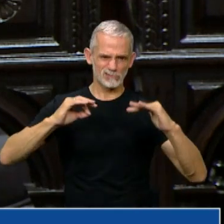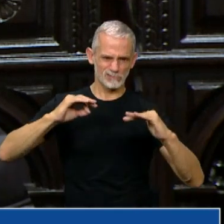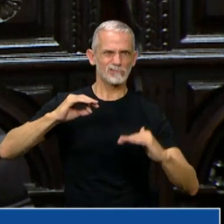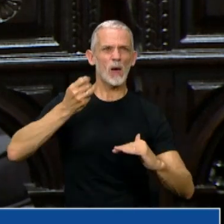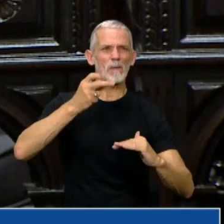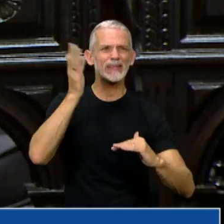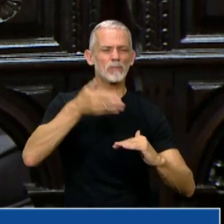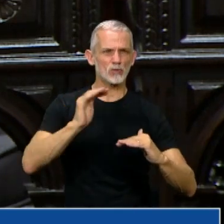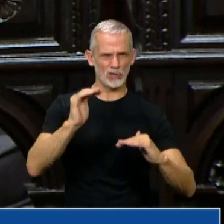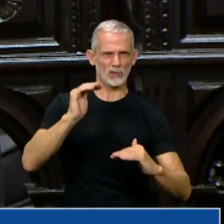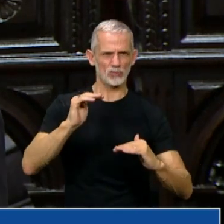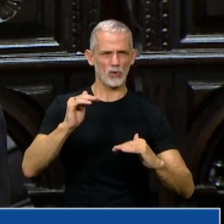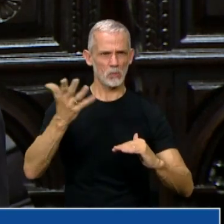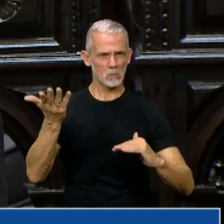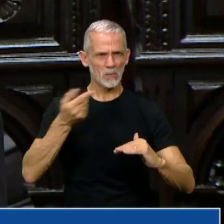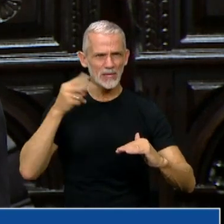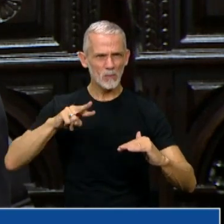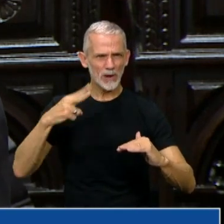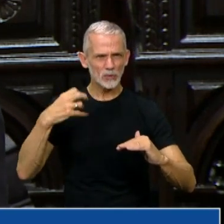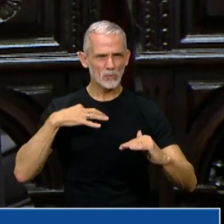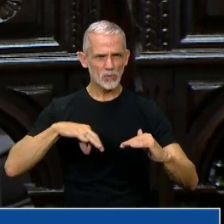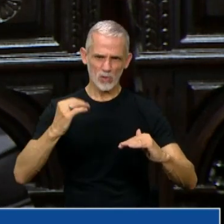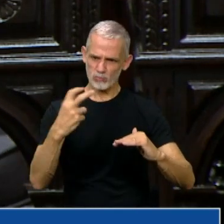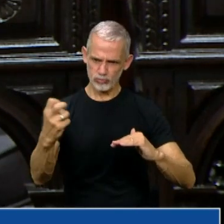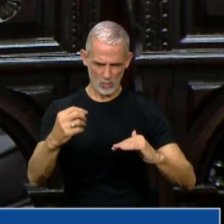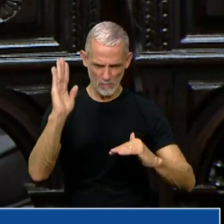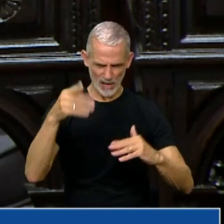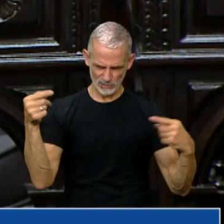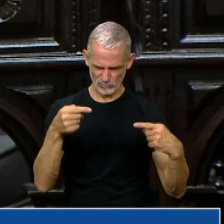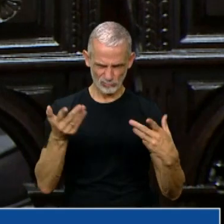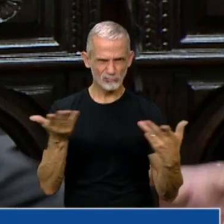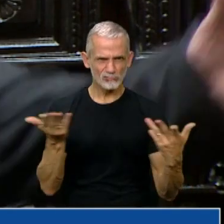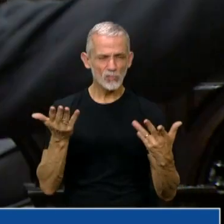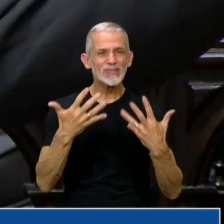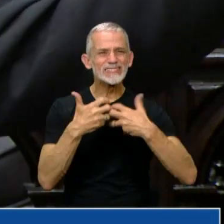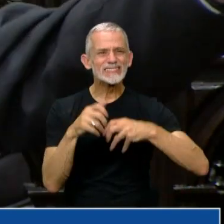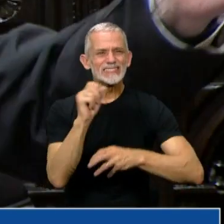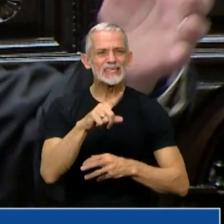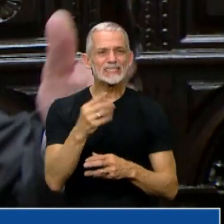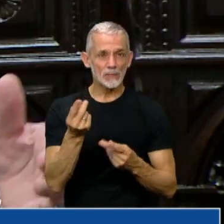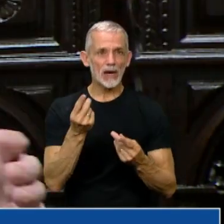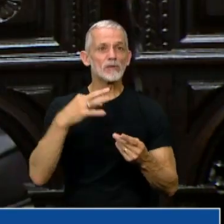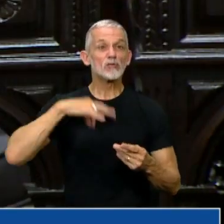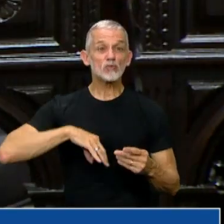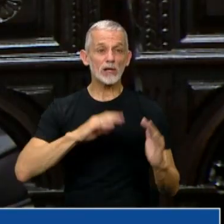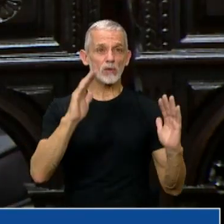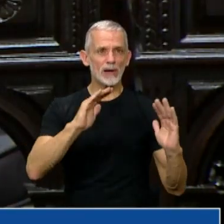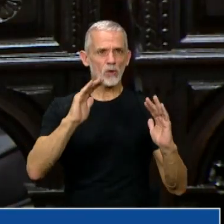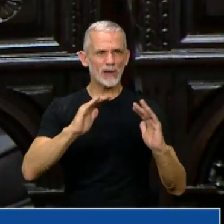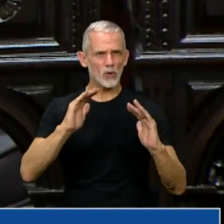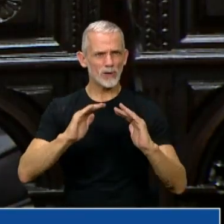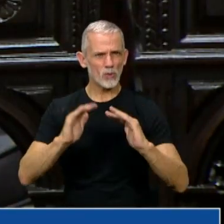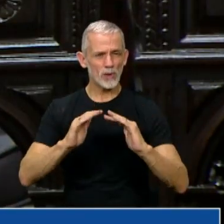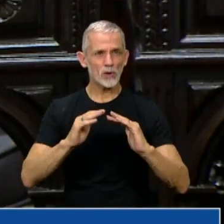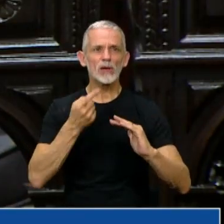del 20%. Es decir, que llegamos a la paradoja de un sistema que rebajó los